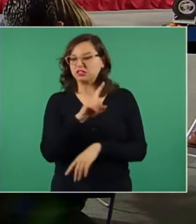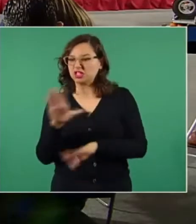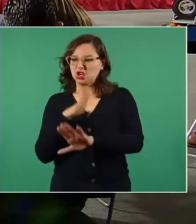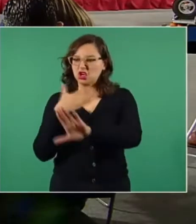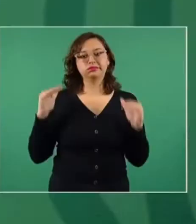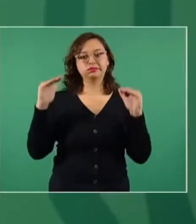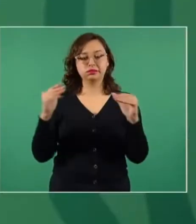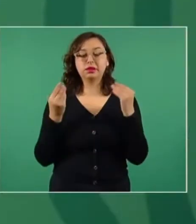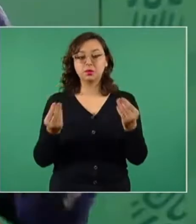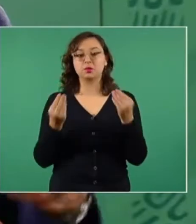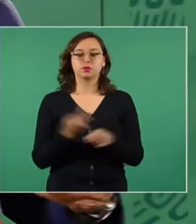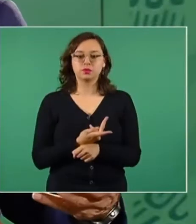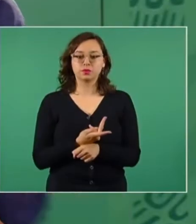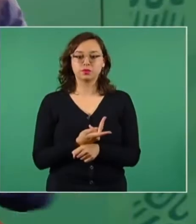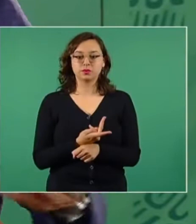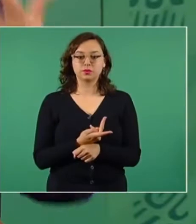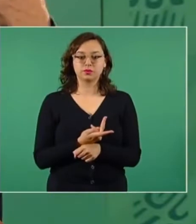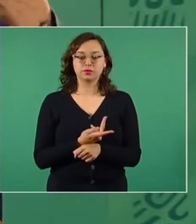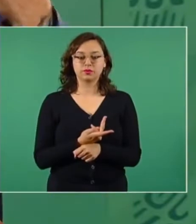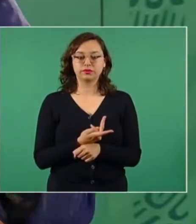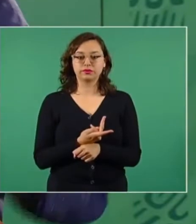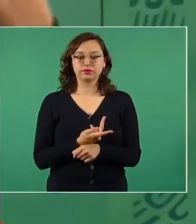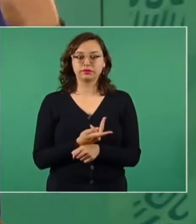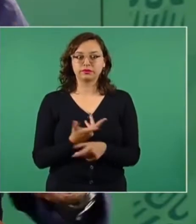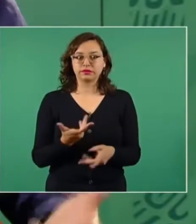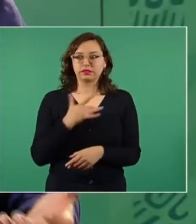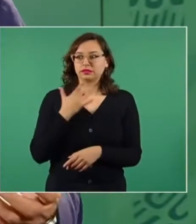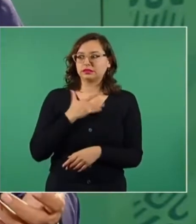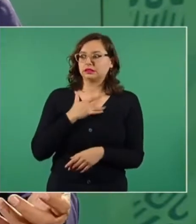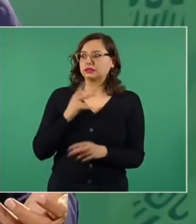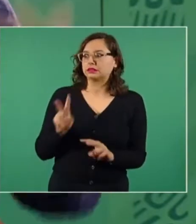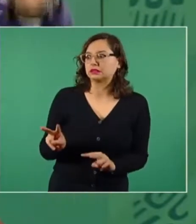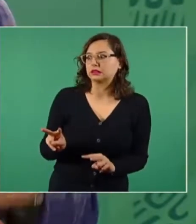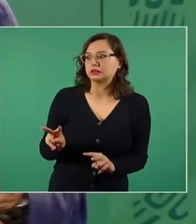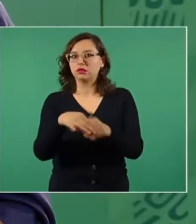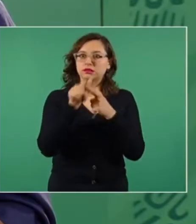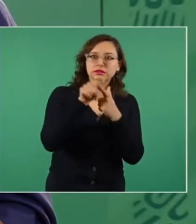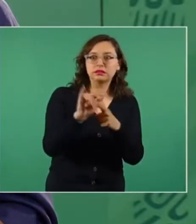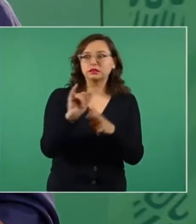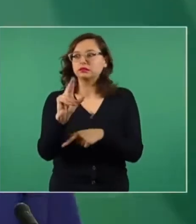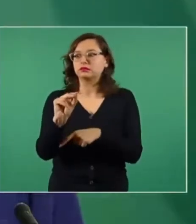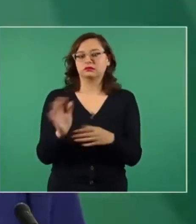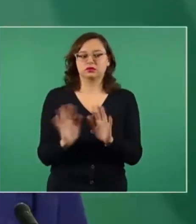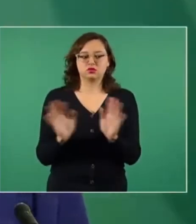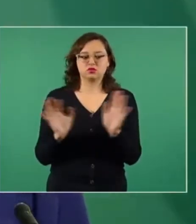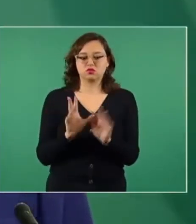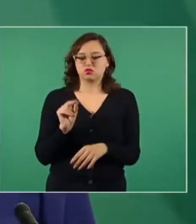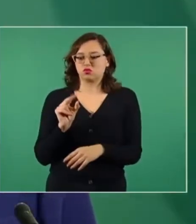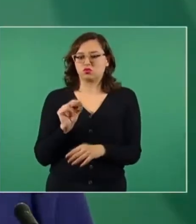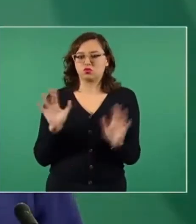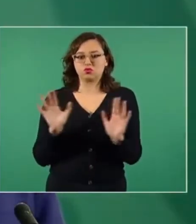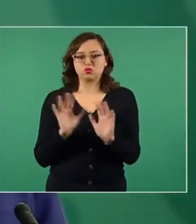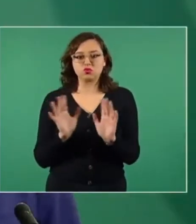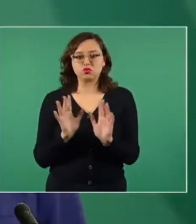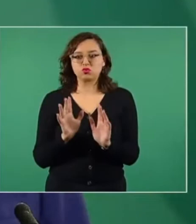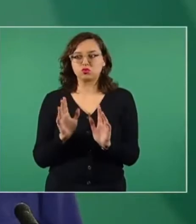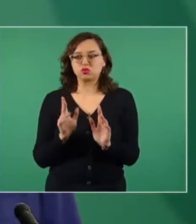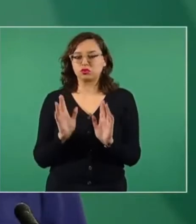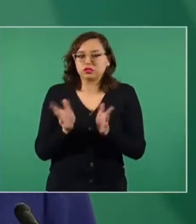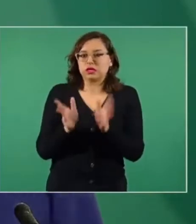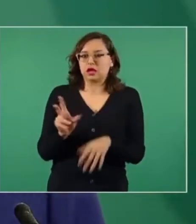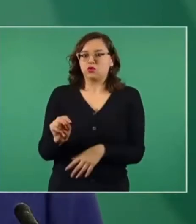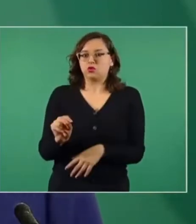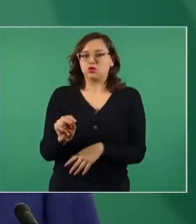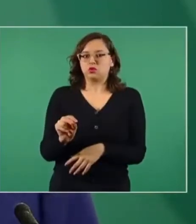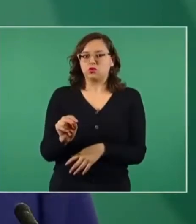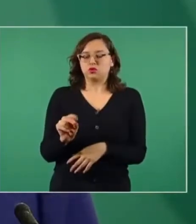como no pudieron, ya no consideran conveniente llevar a cabo la elección, consulta, para preguntarle al pueblo si me